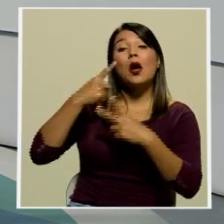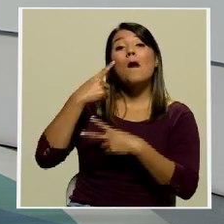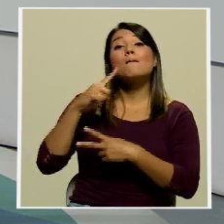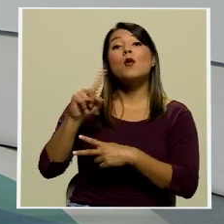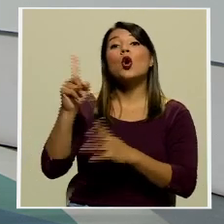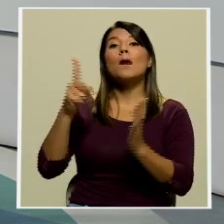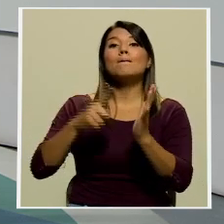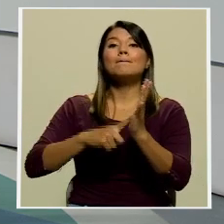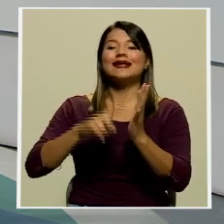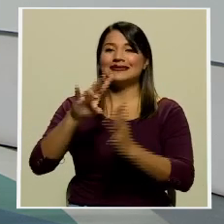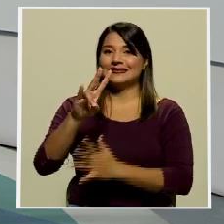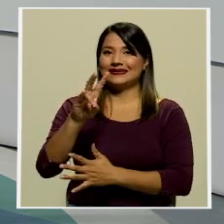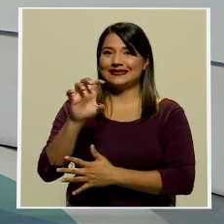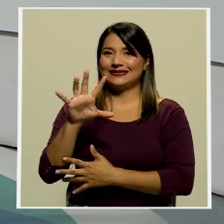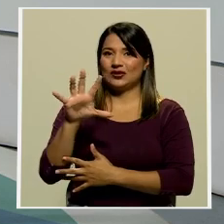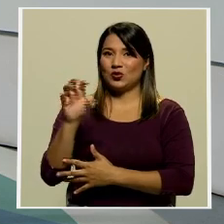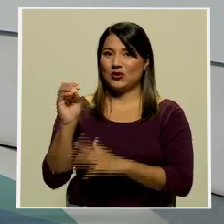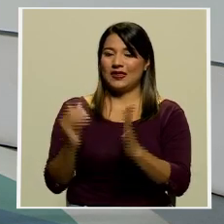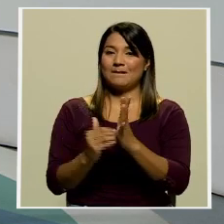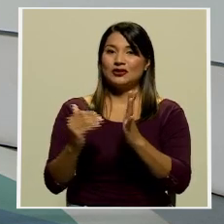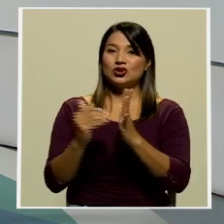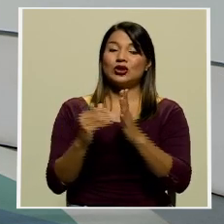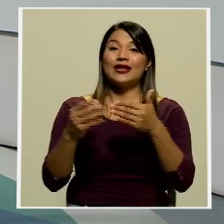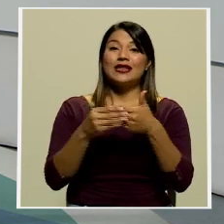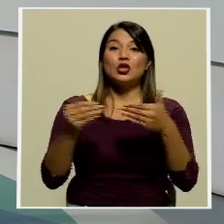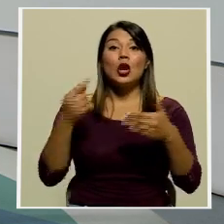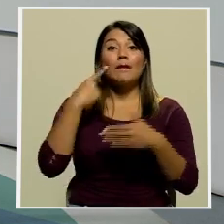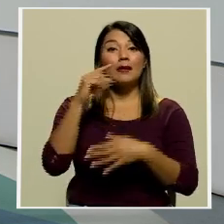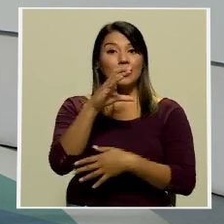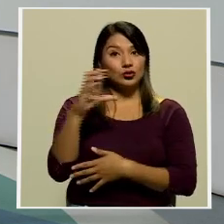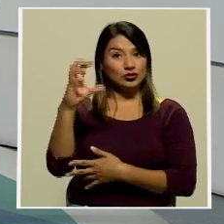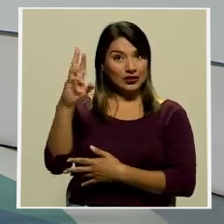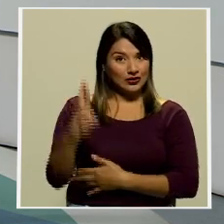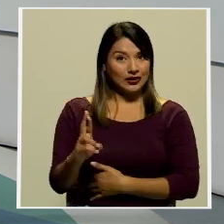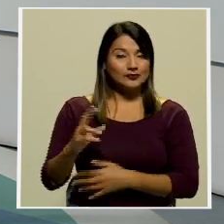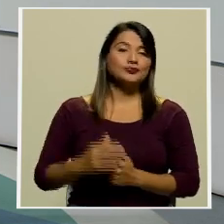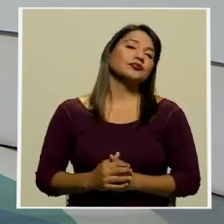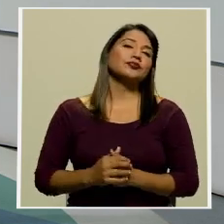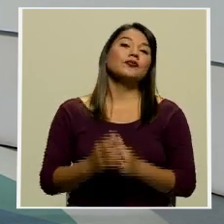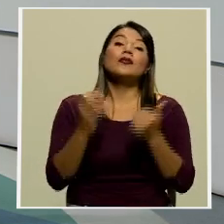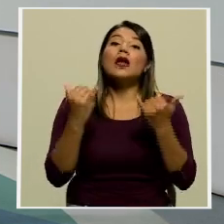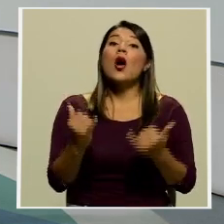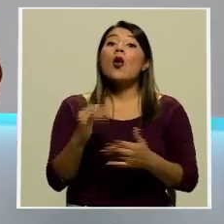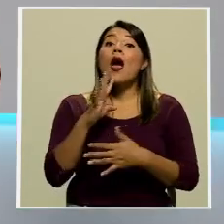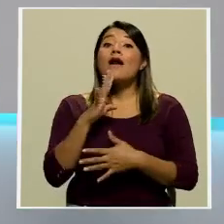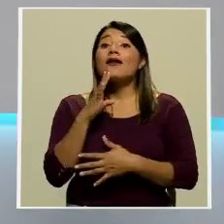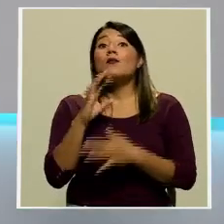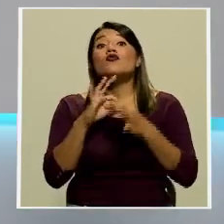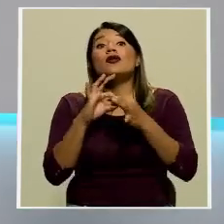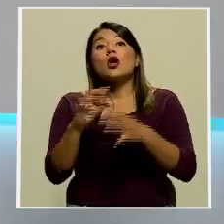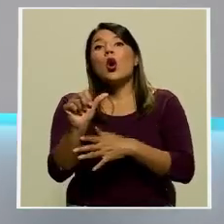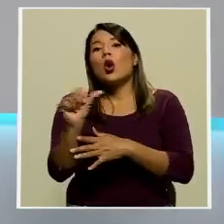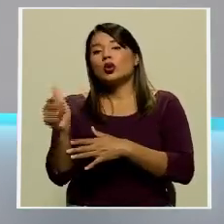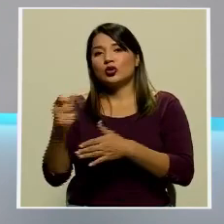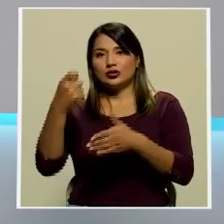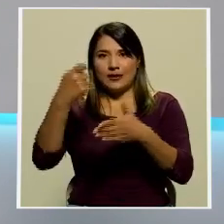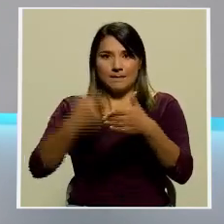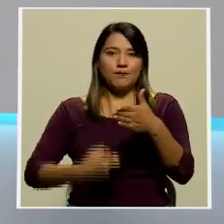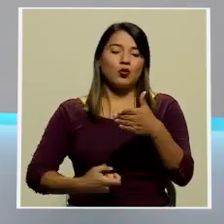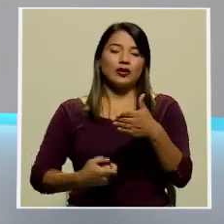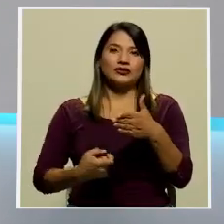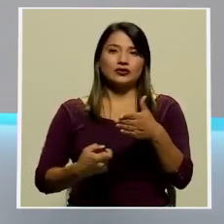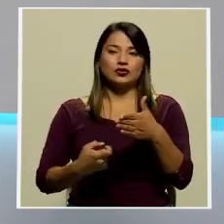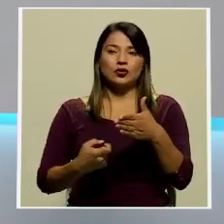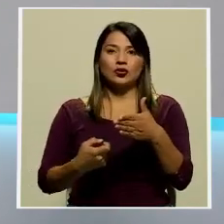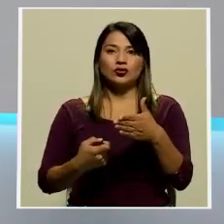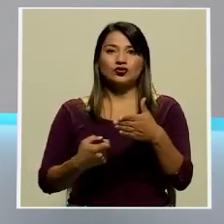1.750 millones de dólares para nuestro país. Vamos a seguir hablando acerca de otros impuestos que serían de